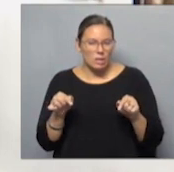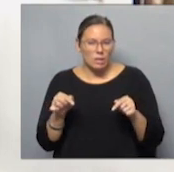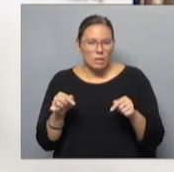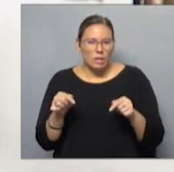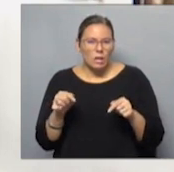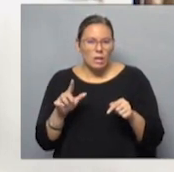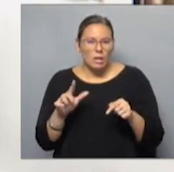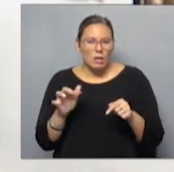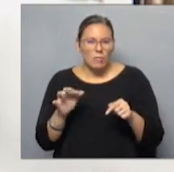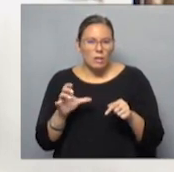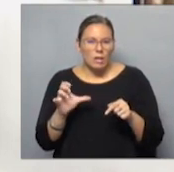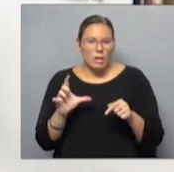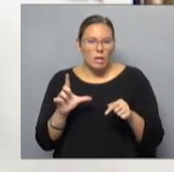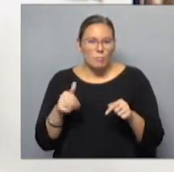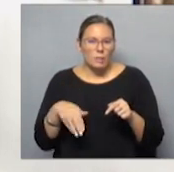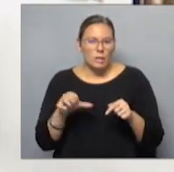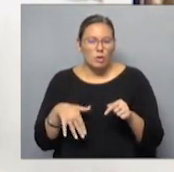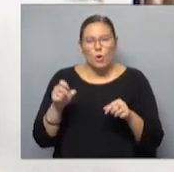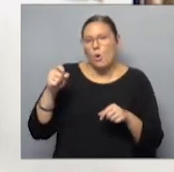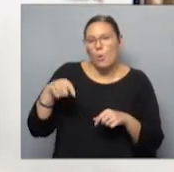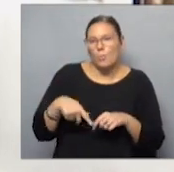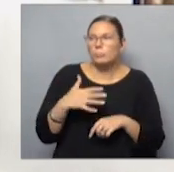el flamenco tradicional.